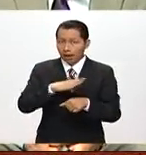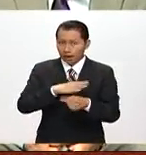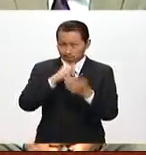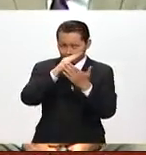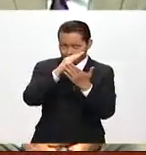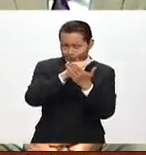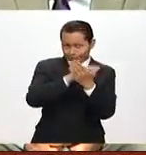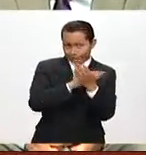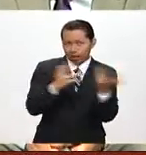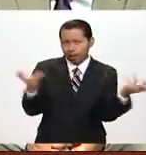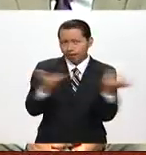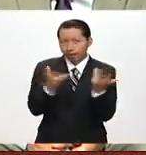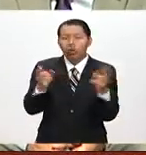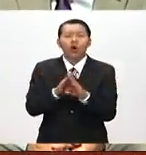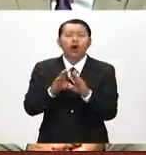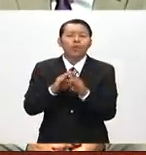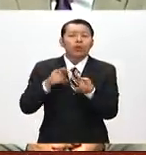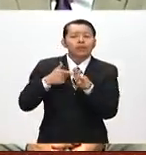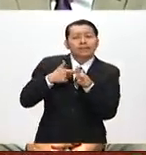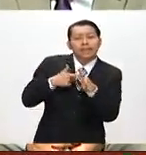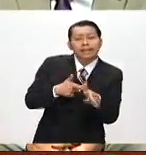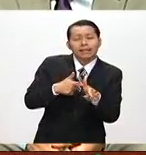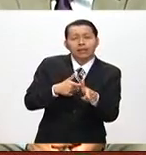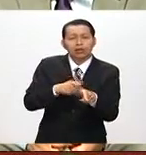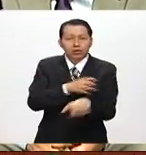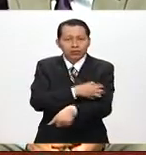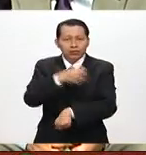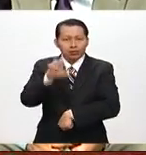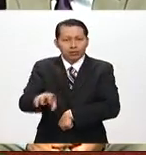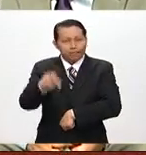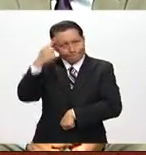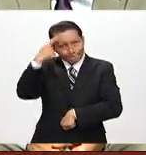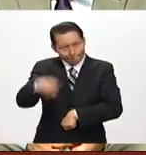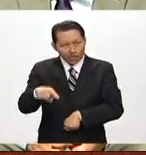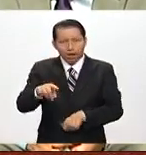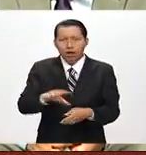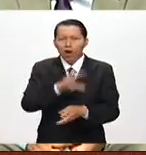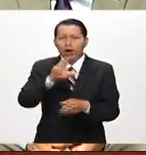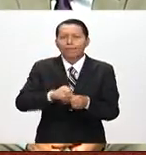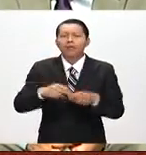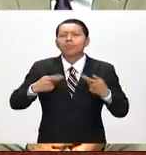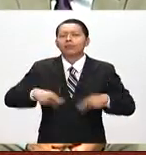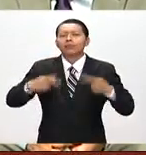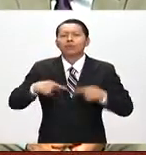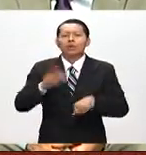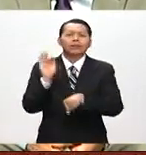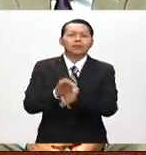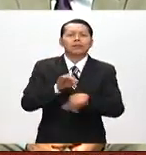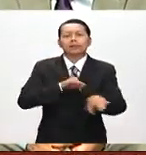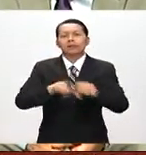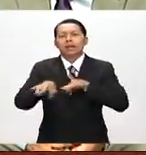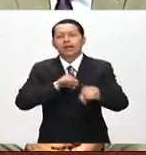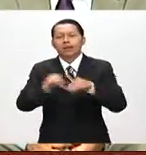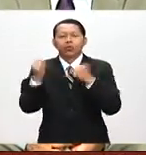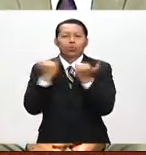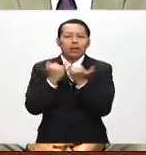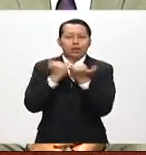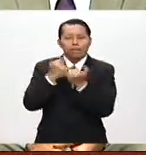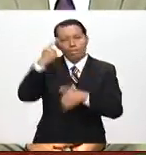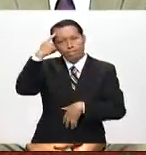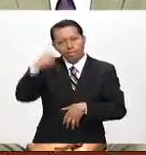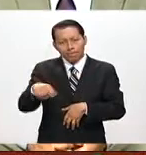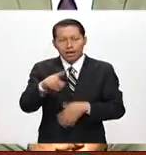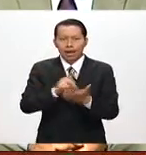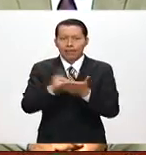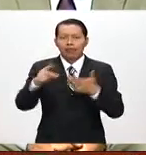implementadas, queremos seguir empoderando al derechohabiente, a la población trabajadora en el ejercicio de